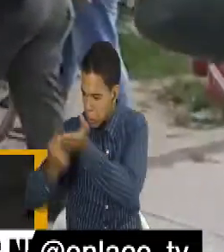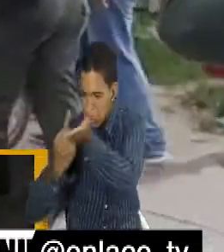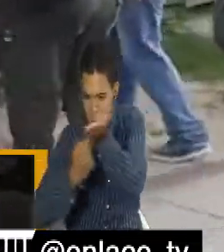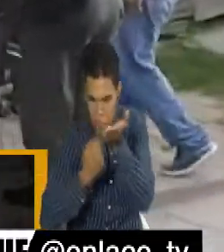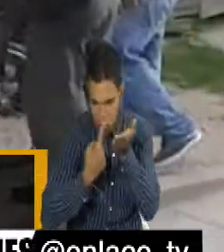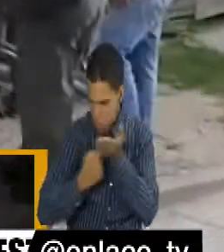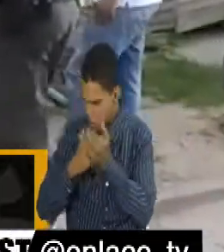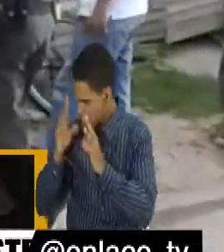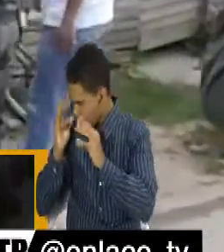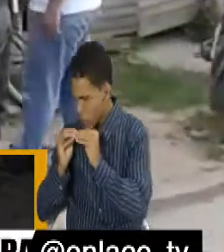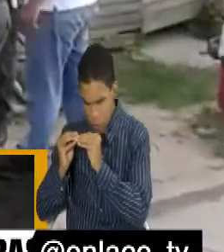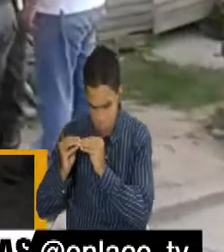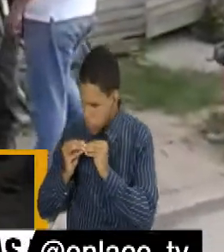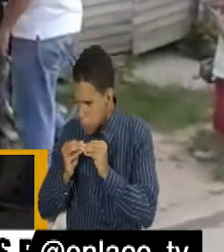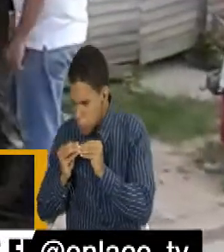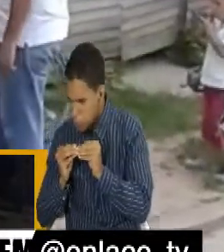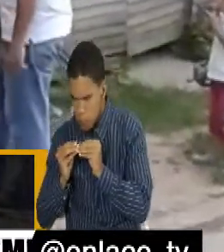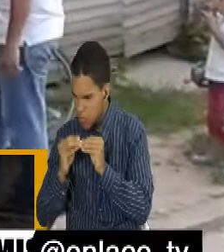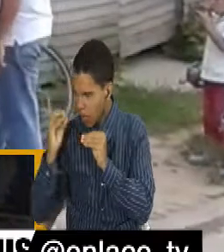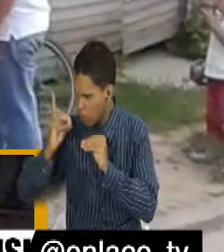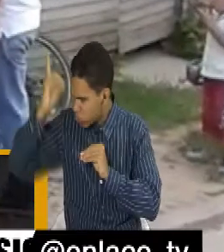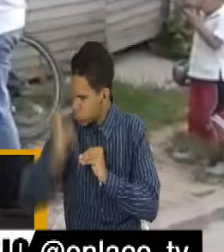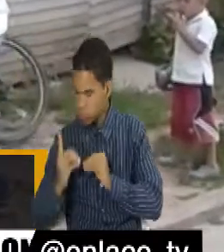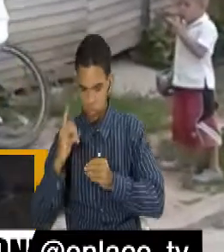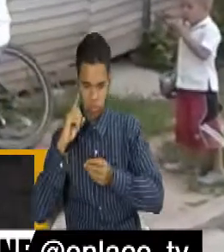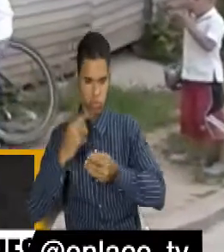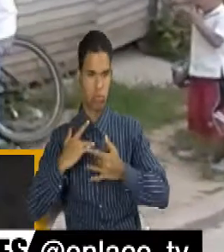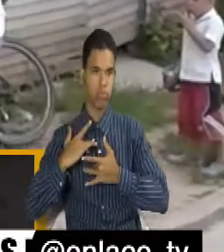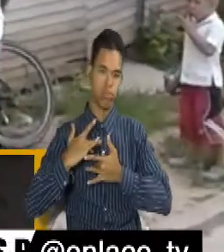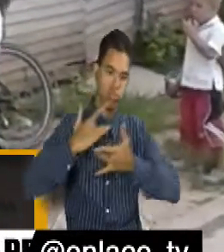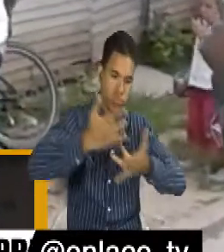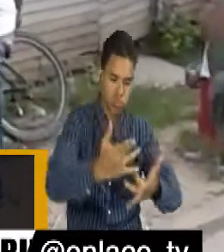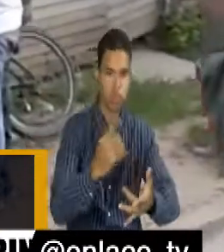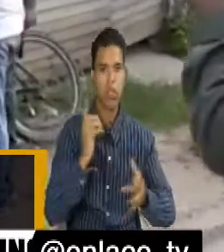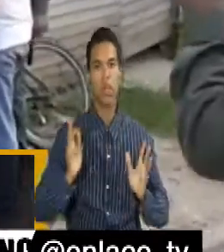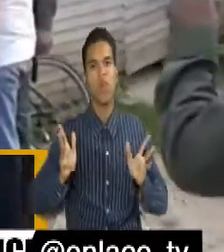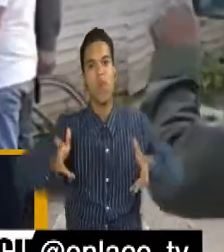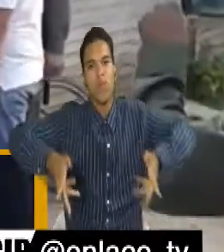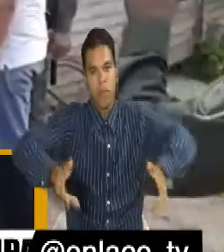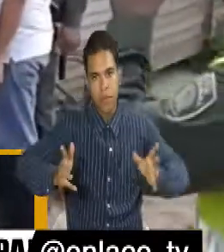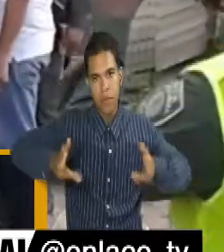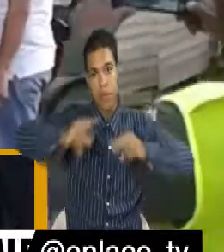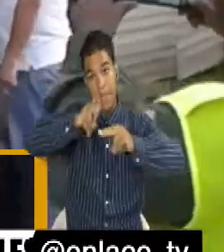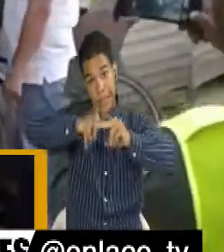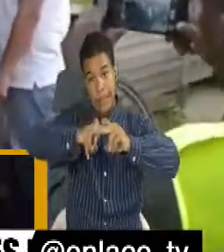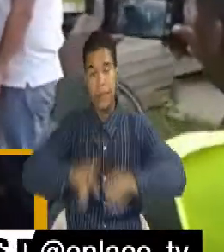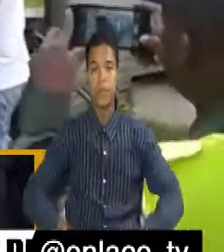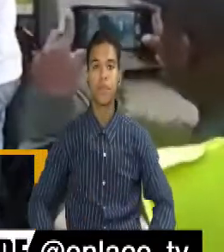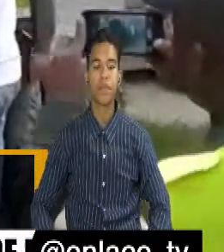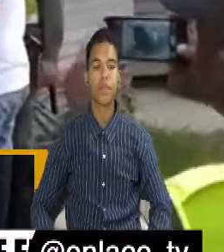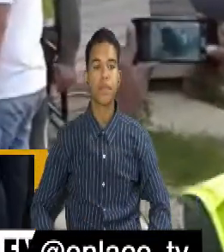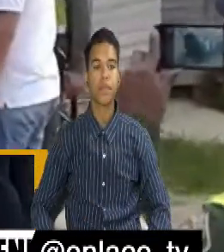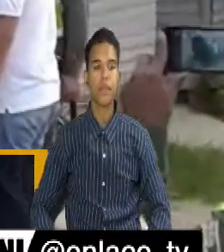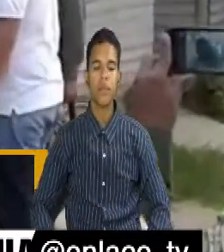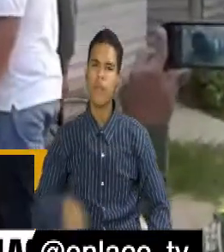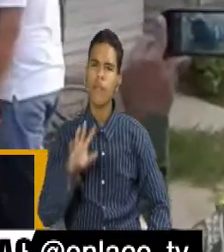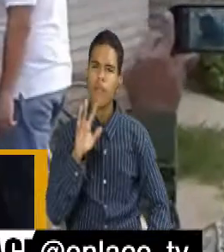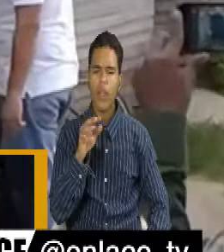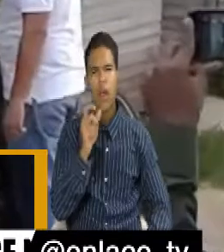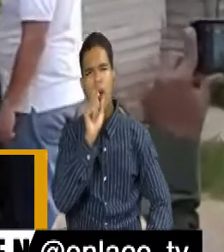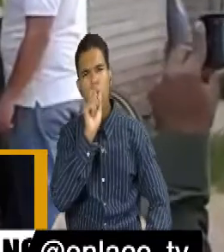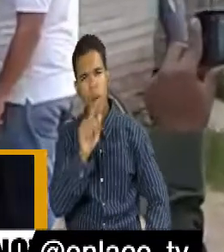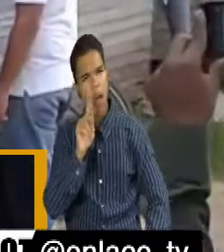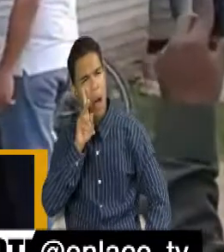pues se decidió entregarle esta silla de ruedas a este señor. Se ha vuelto muy recurrentes este tipo de actividades, estas